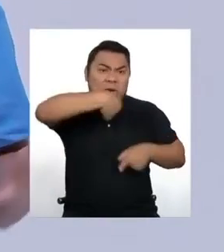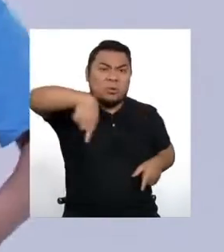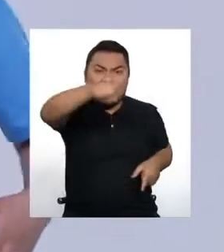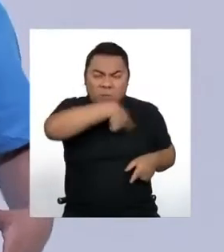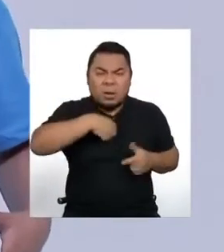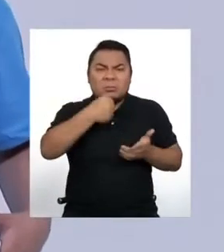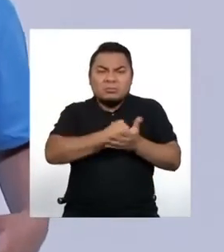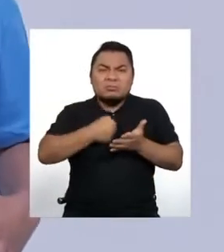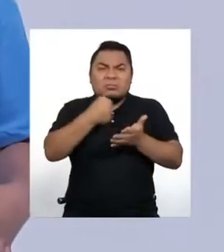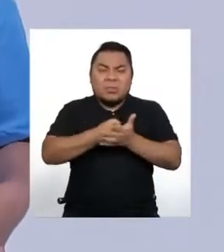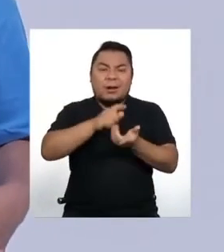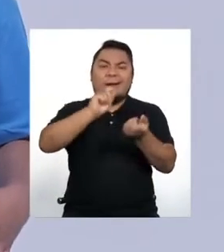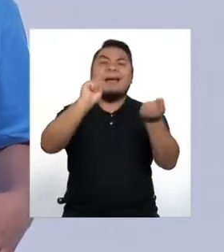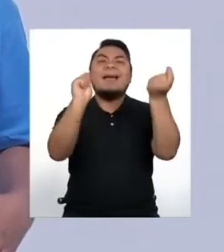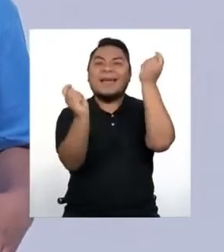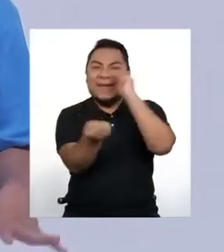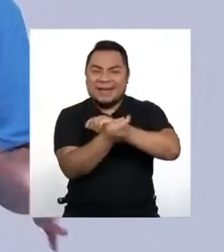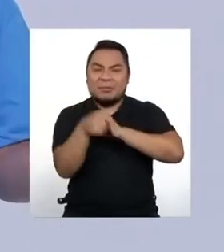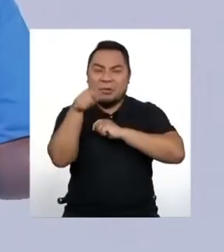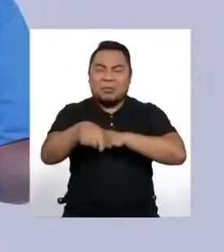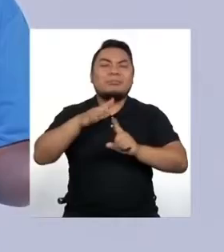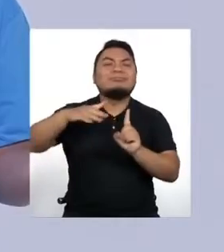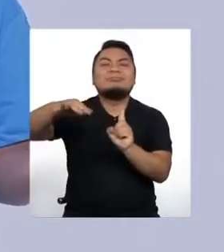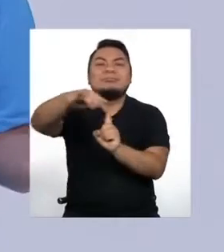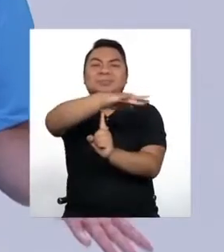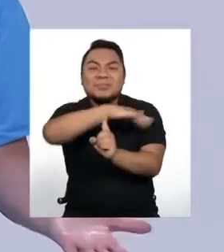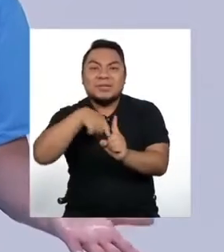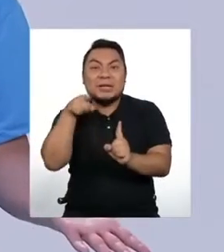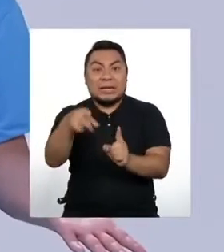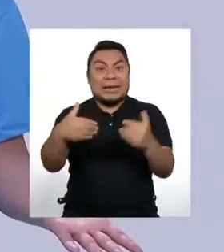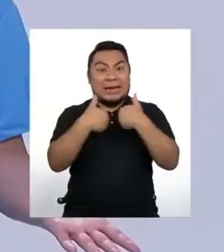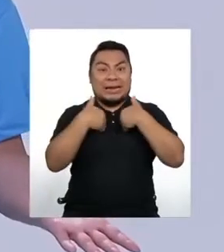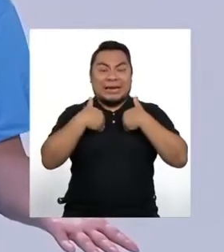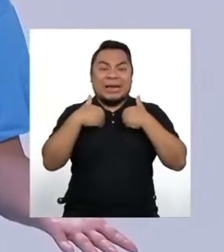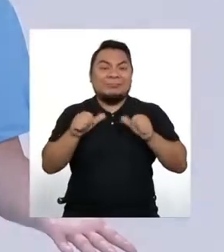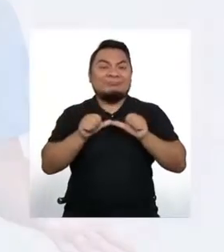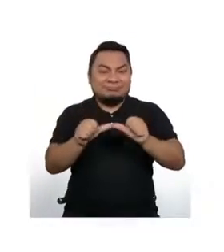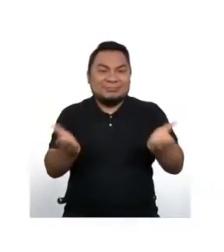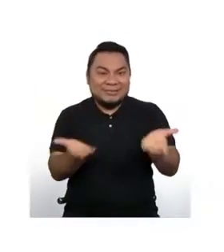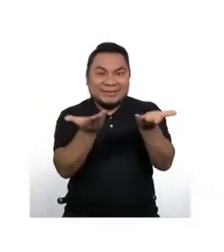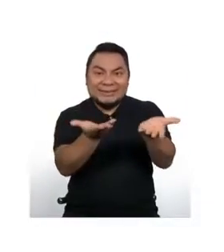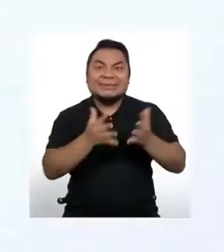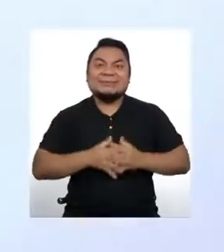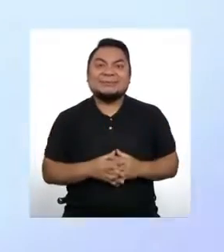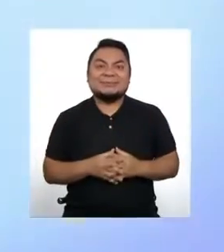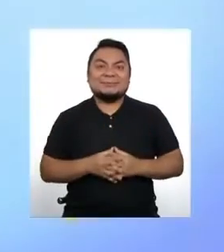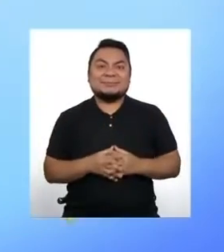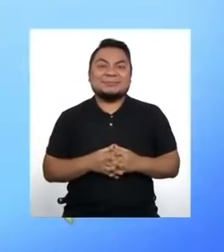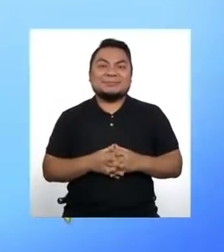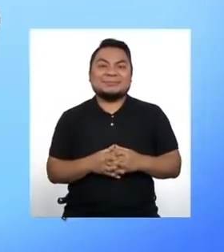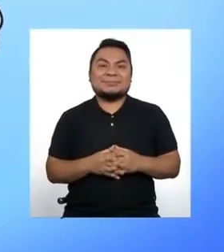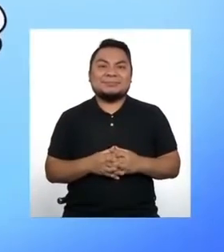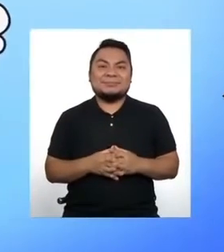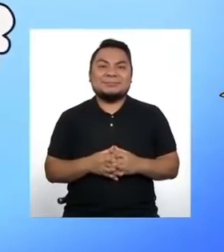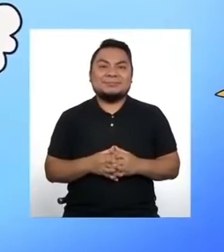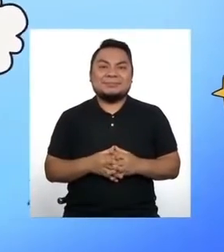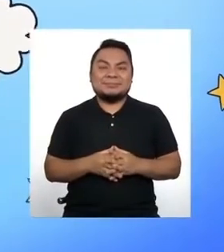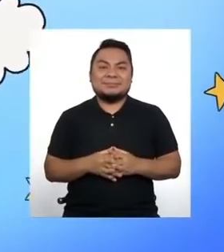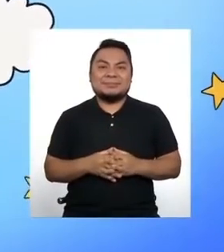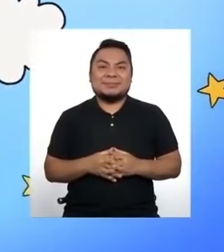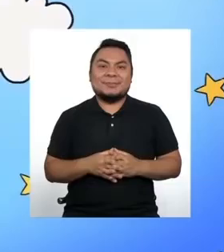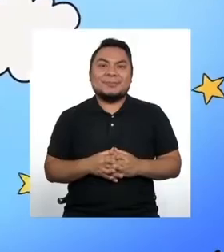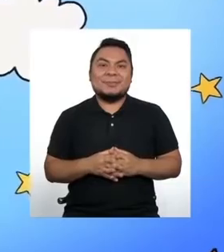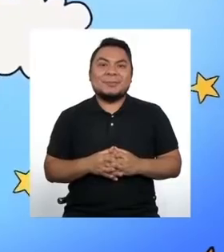sí misma o mismo. Si las cajas tienen diferentes texturas y colores, estimulará la